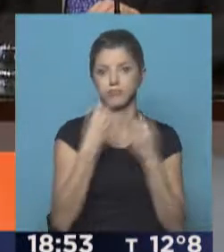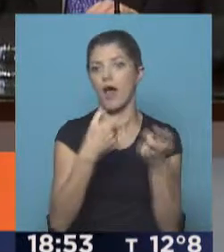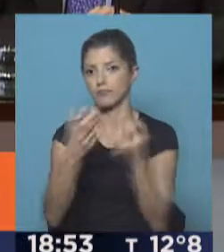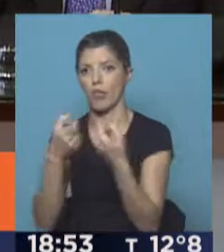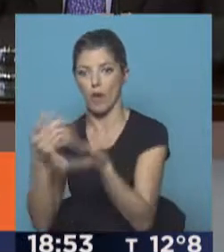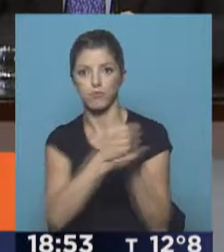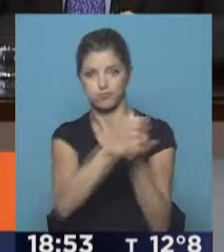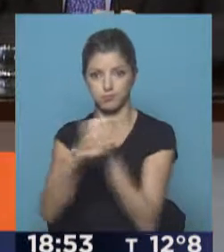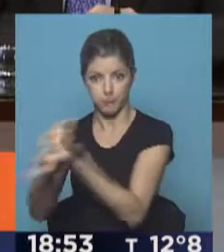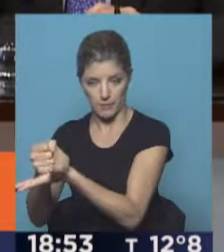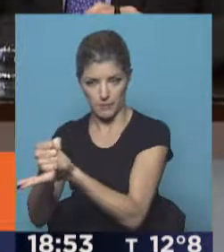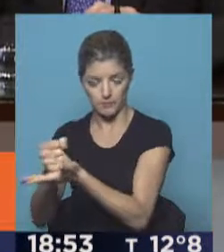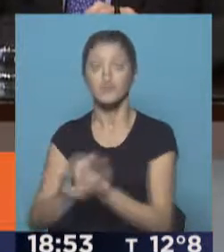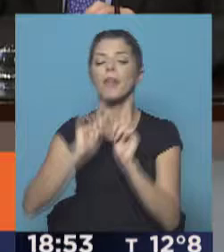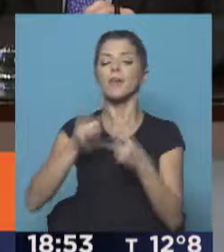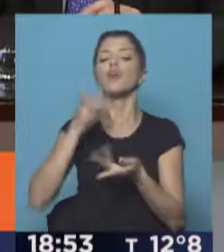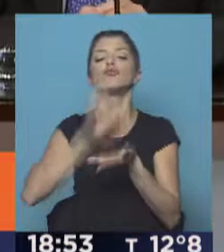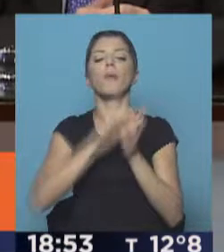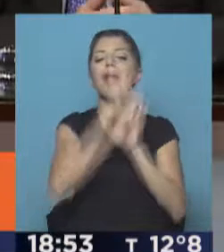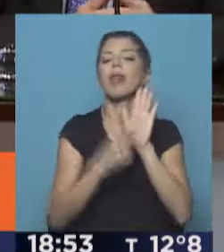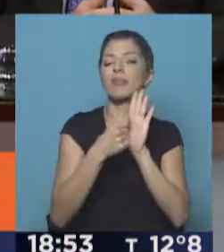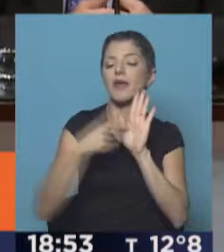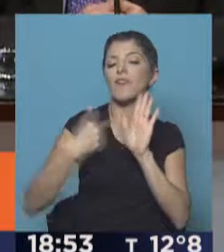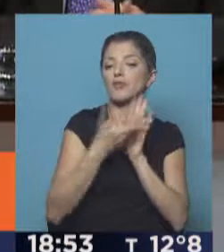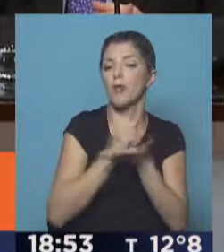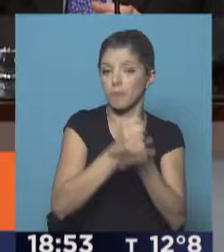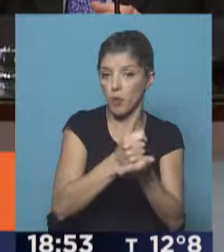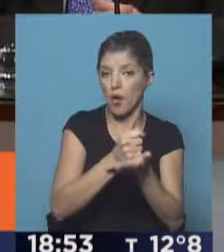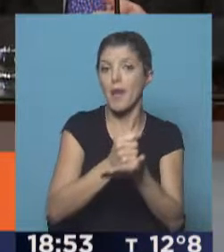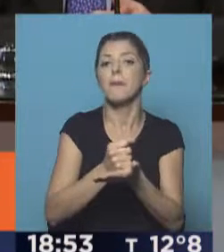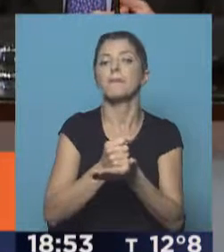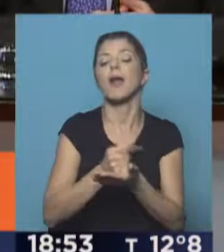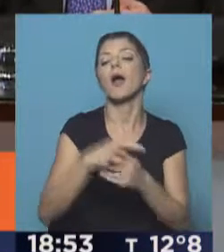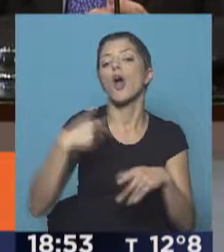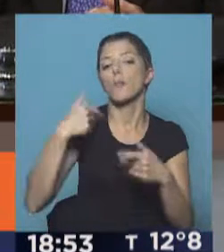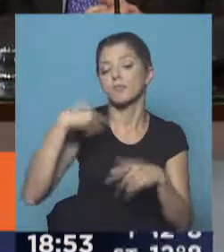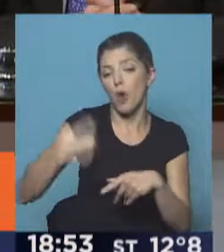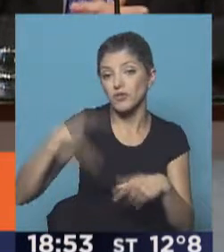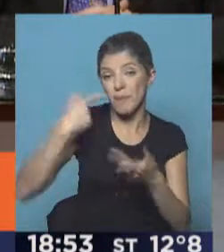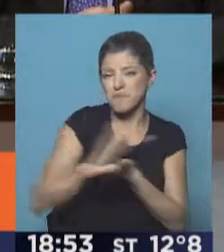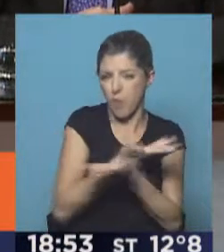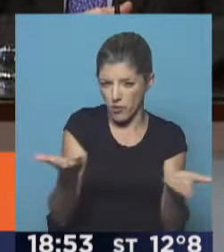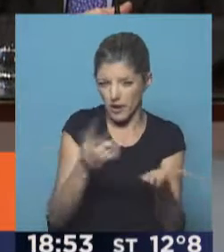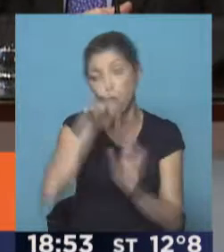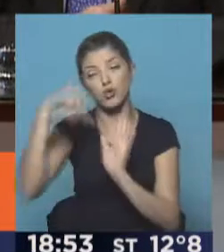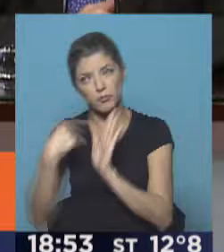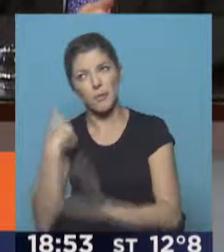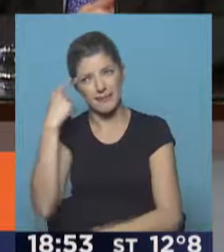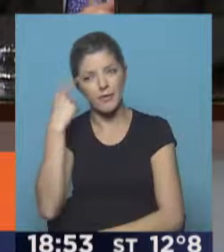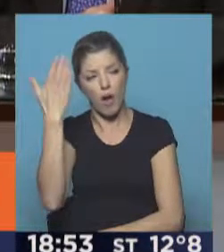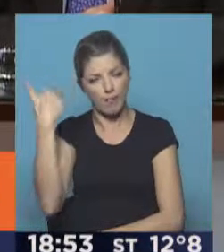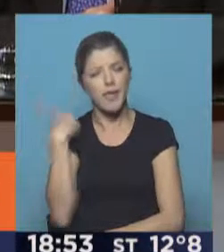avanzando en la implementación de la tarifa social para las entidades de bien público. Otro punto que nos parecía importante, que había surgido como